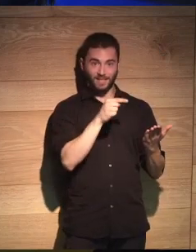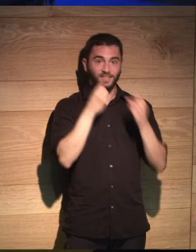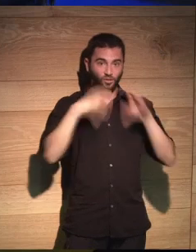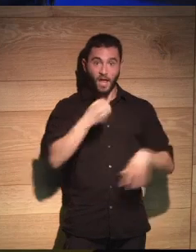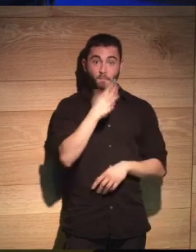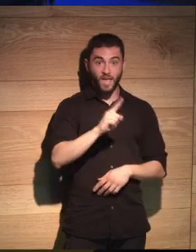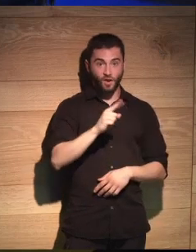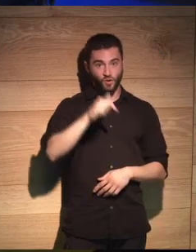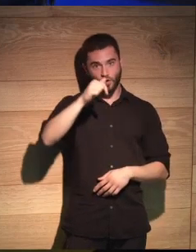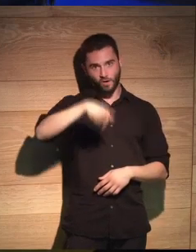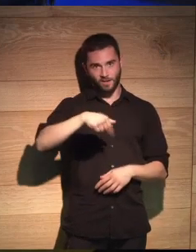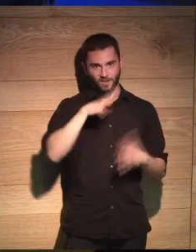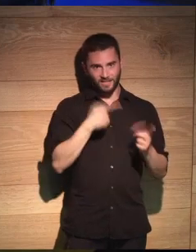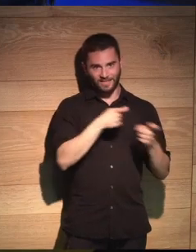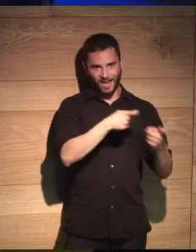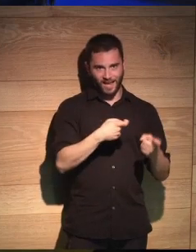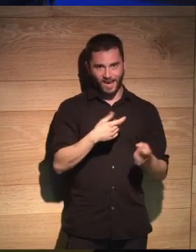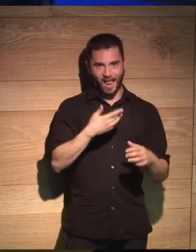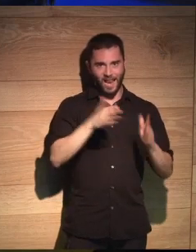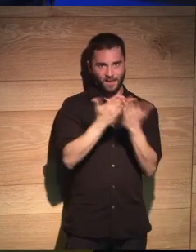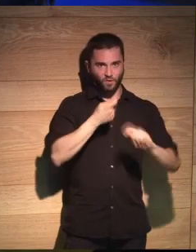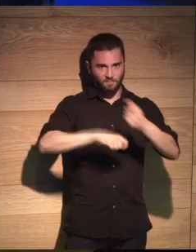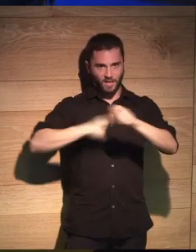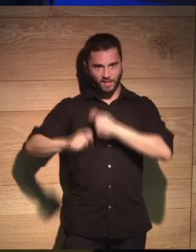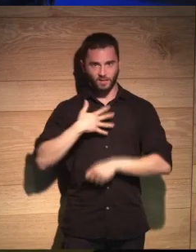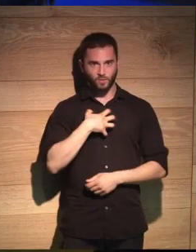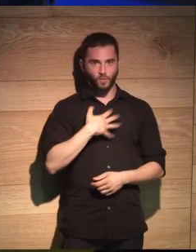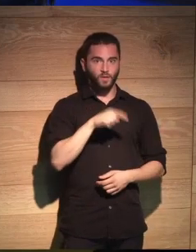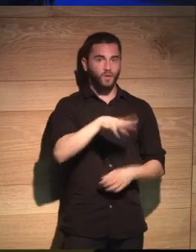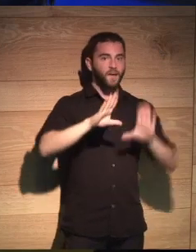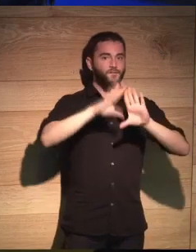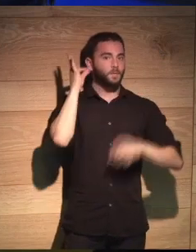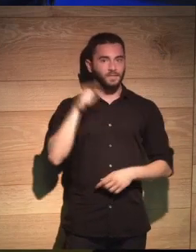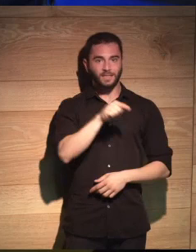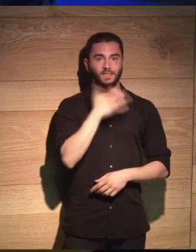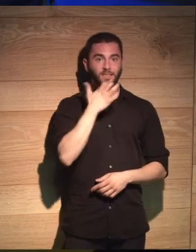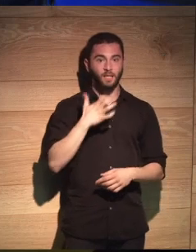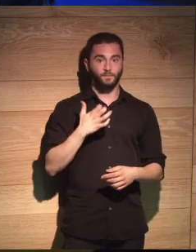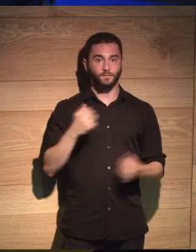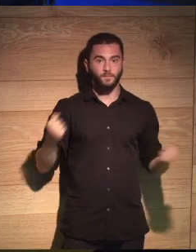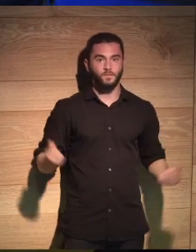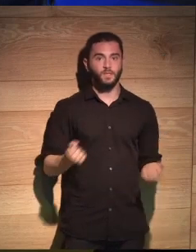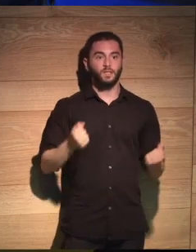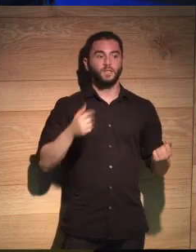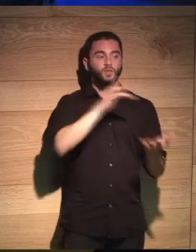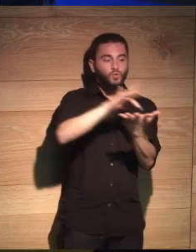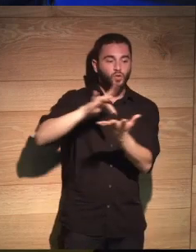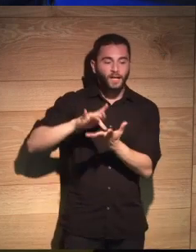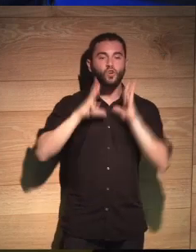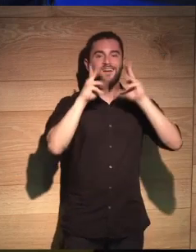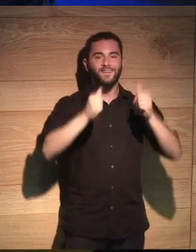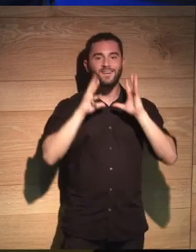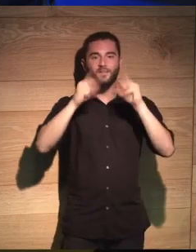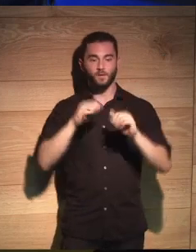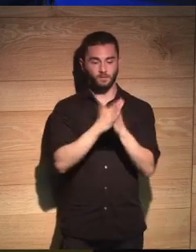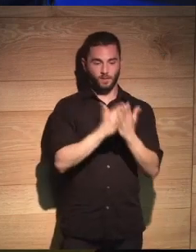hay otra de una revista femenina que dice, si hay muchas escenas violentas, no la queremos, porque publicamos un libro sobre la